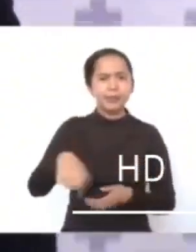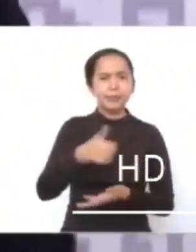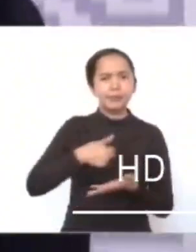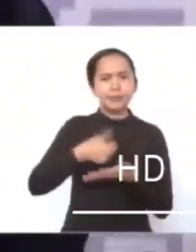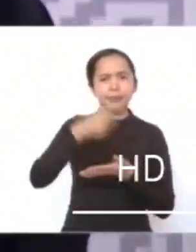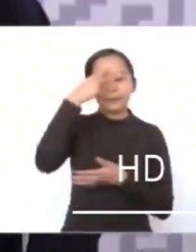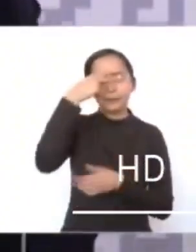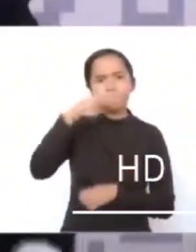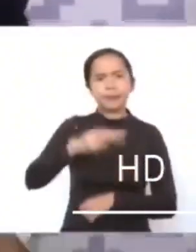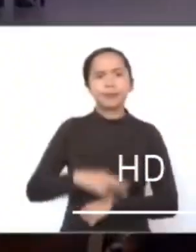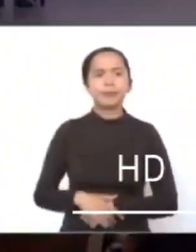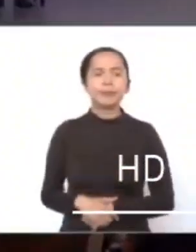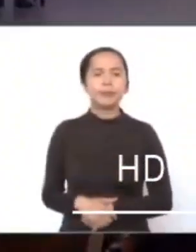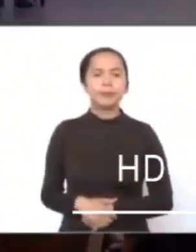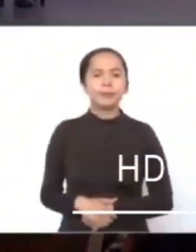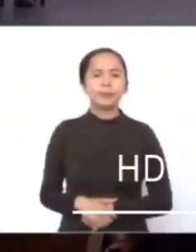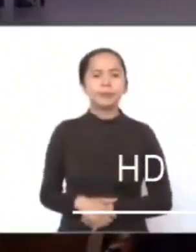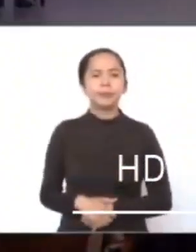México.